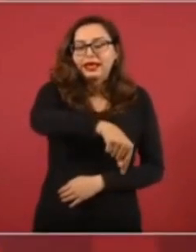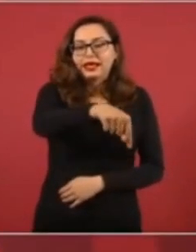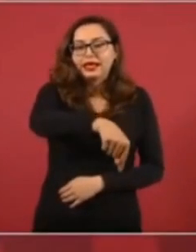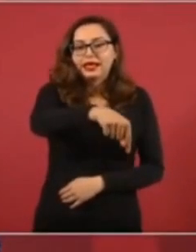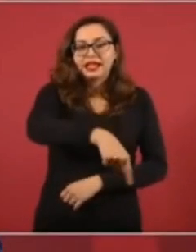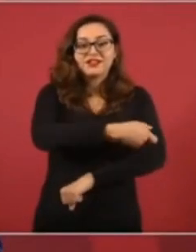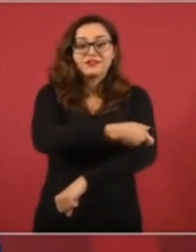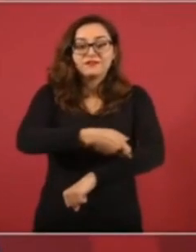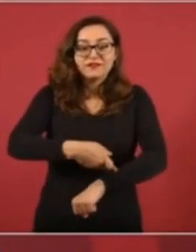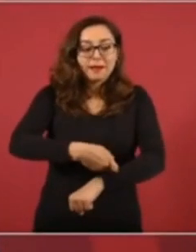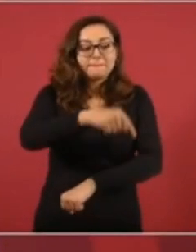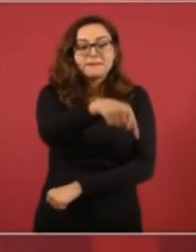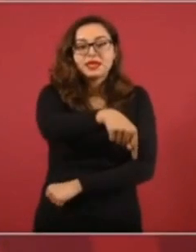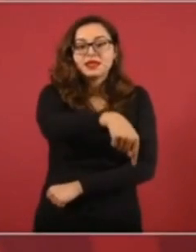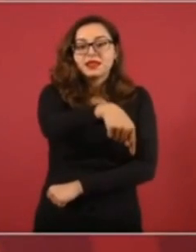está su familia,